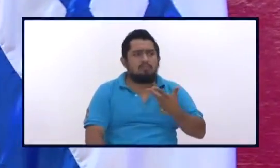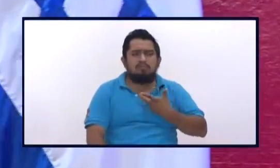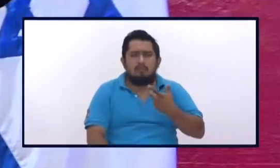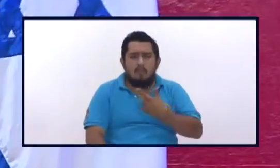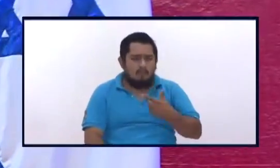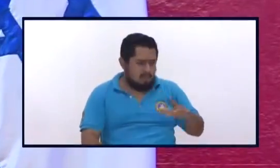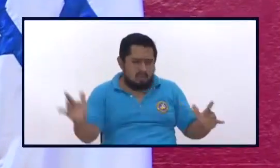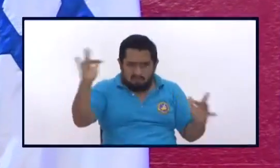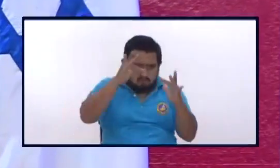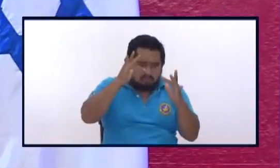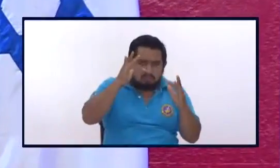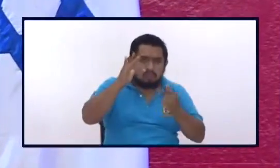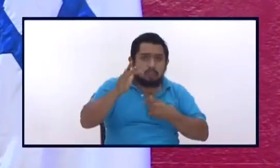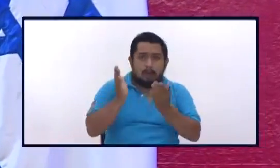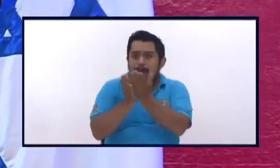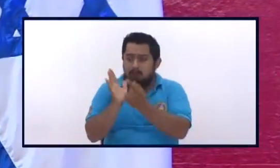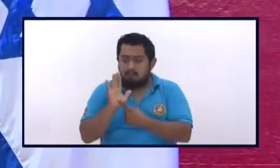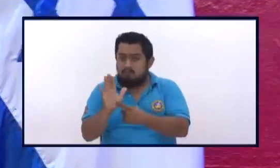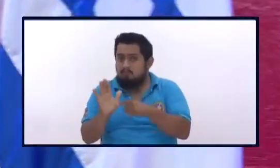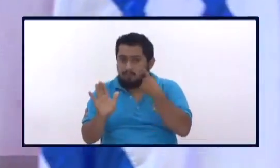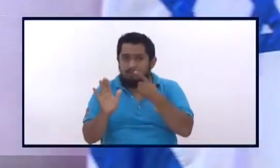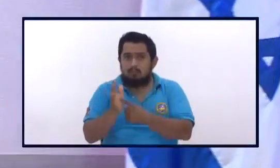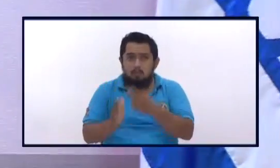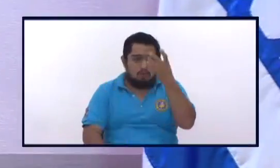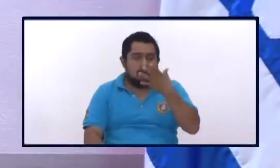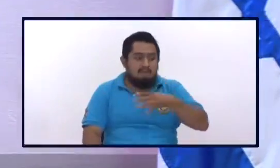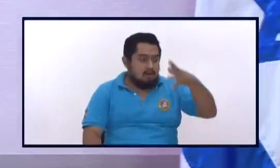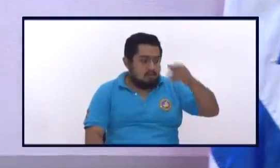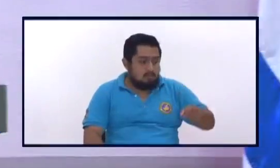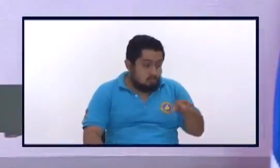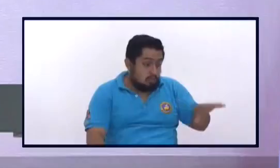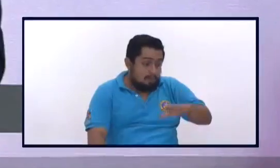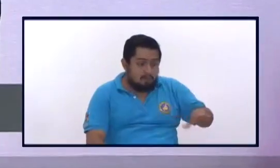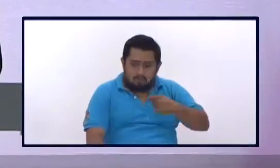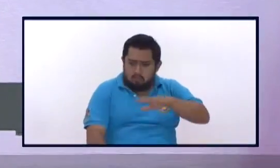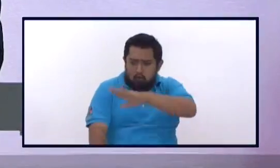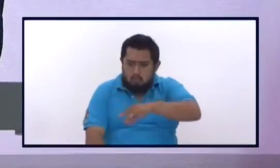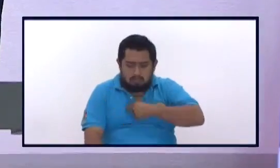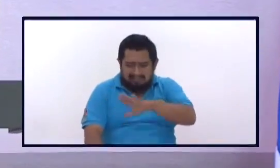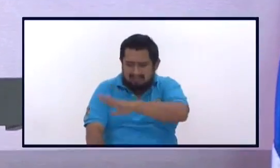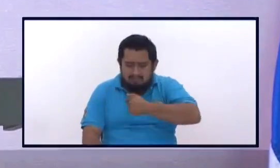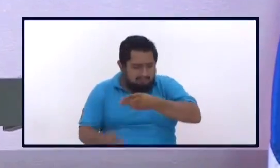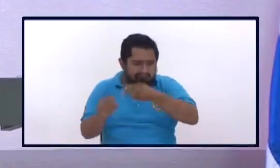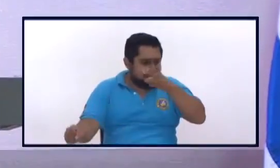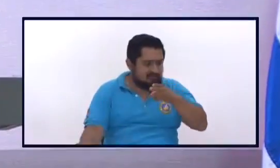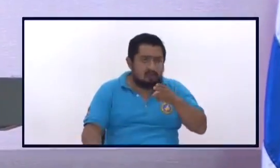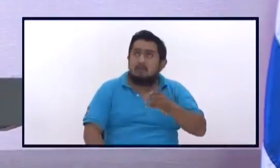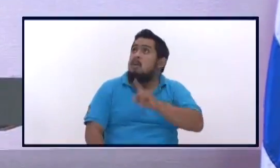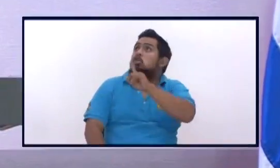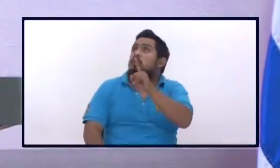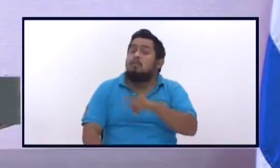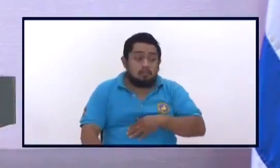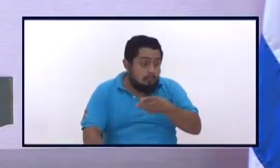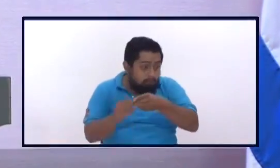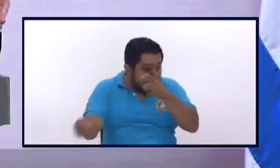dios está ahí yo te voy a contestar con la biblia la biblia le dijo un día moisés sácame de este lugar sácame de este campamento pero señor la gente que